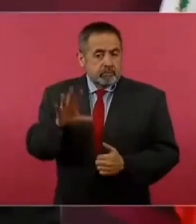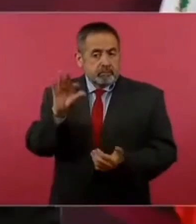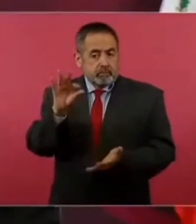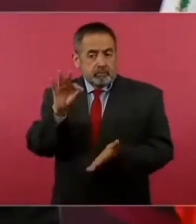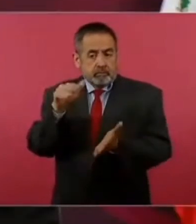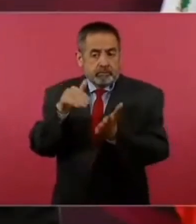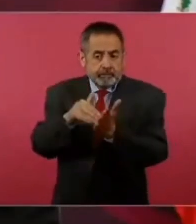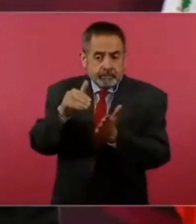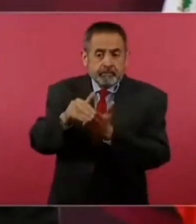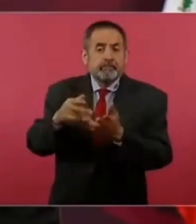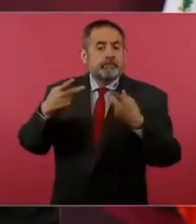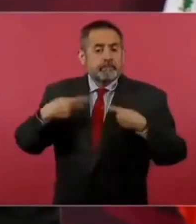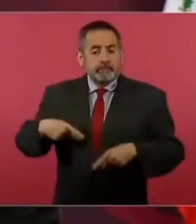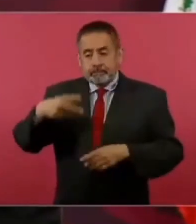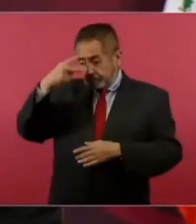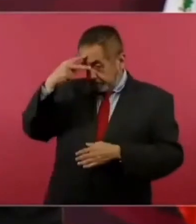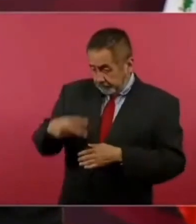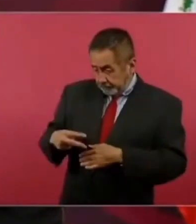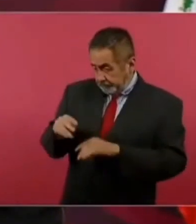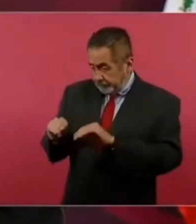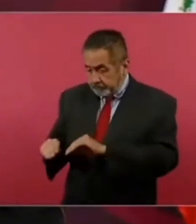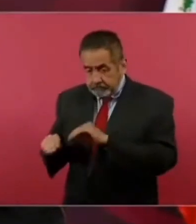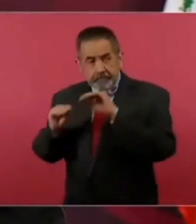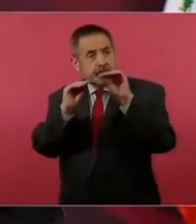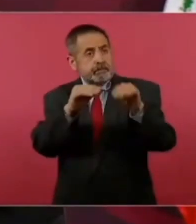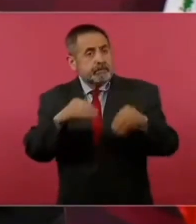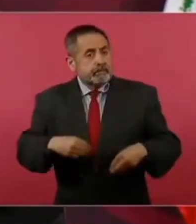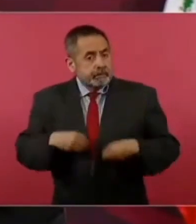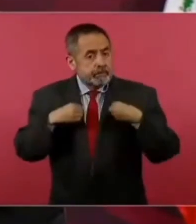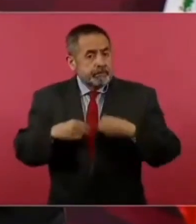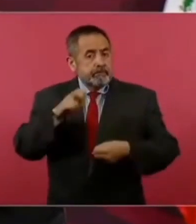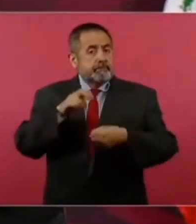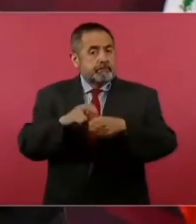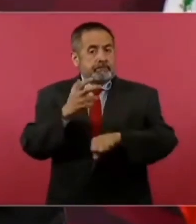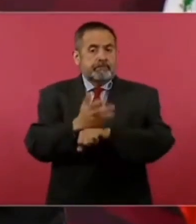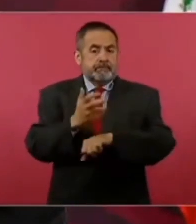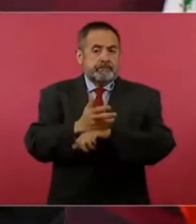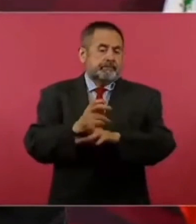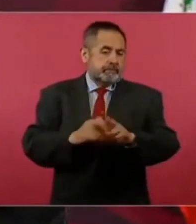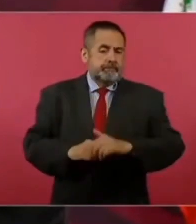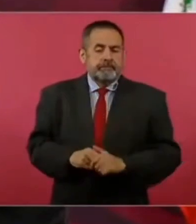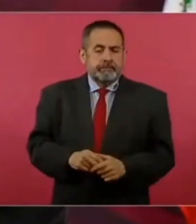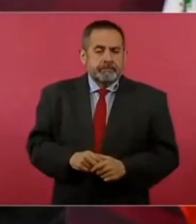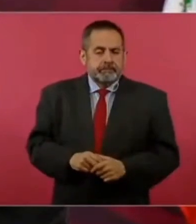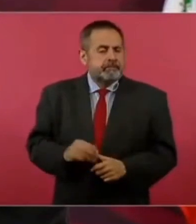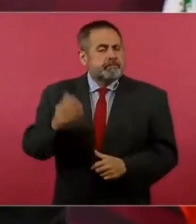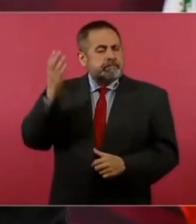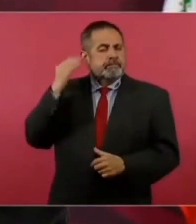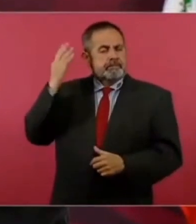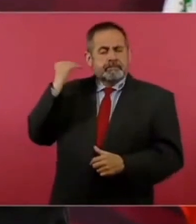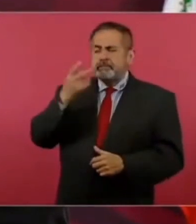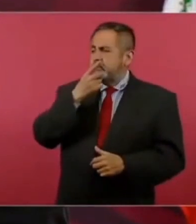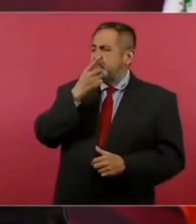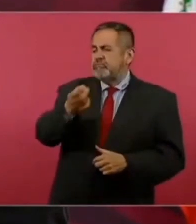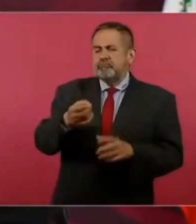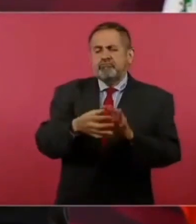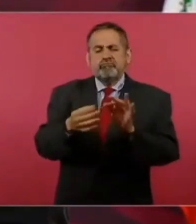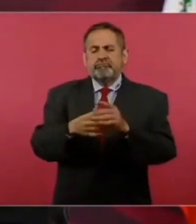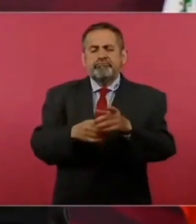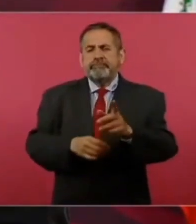cuarenta millones yo les comentaba en una ocasión que cuando